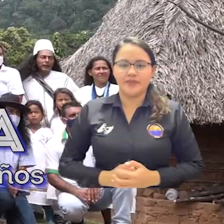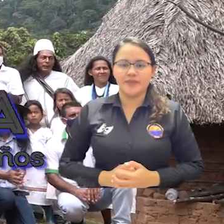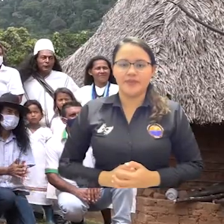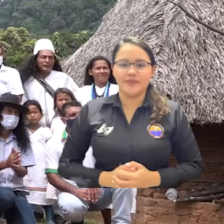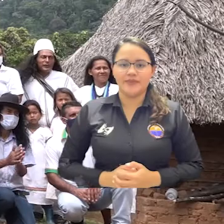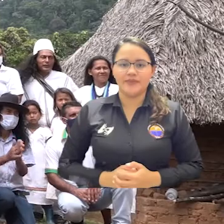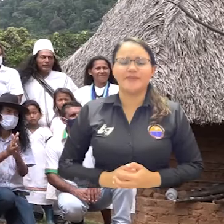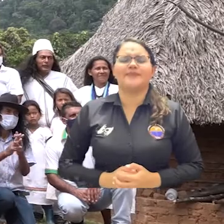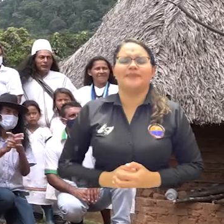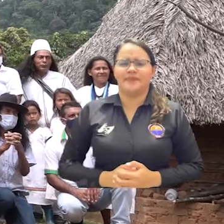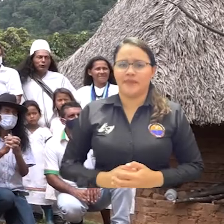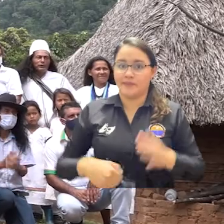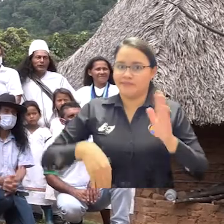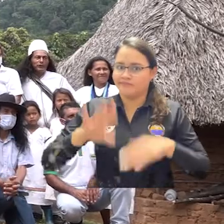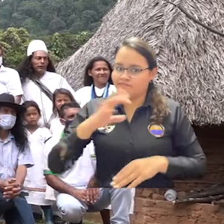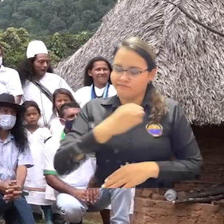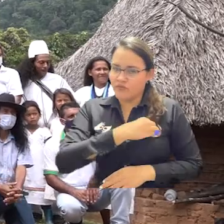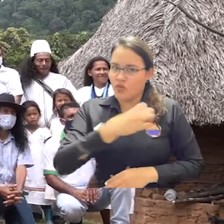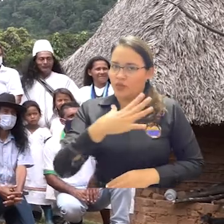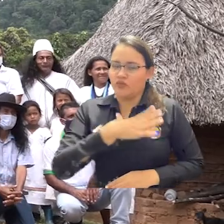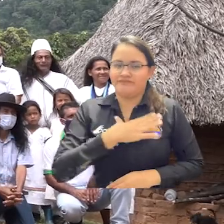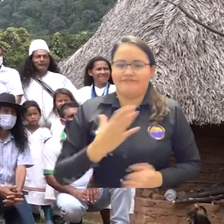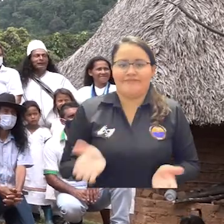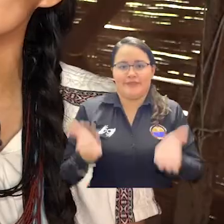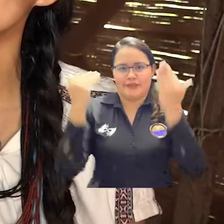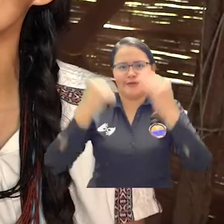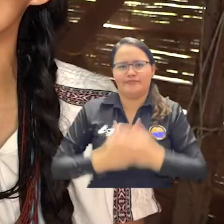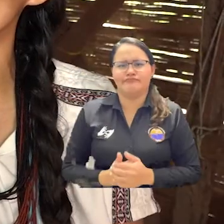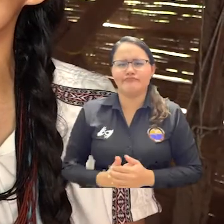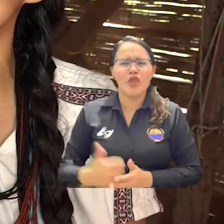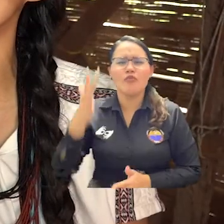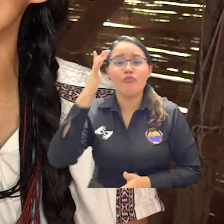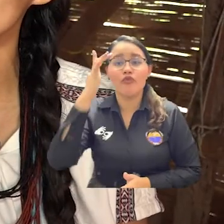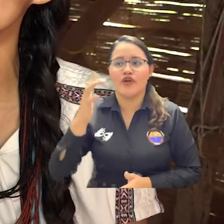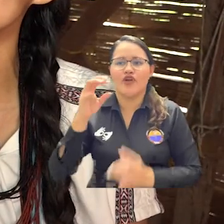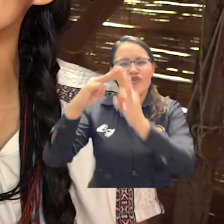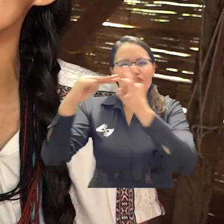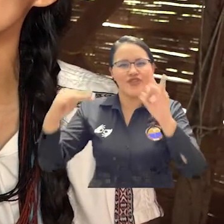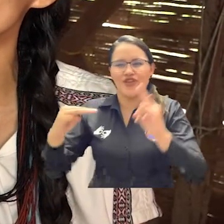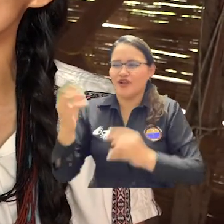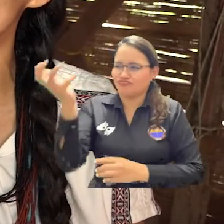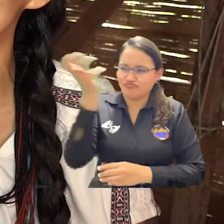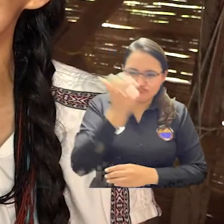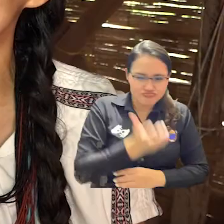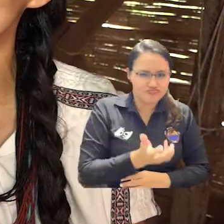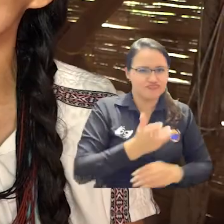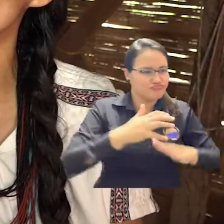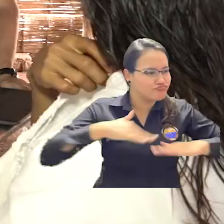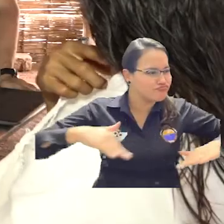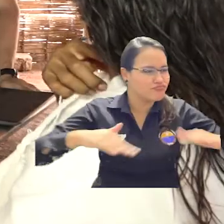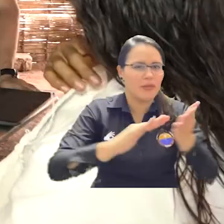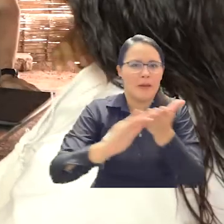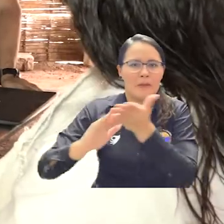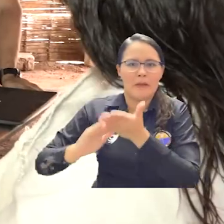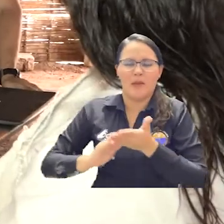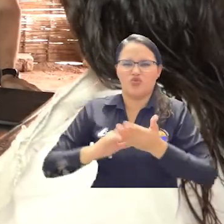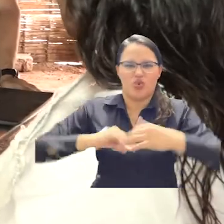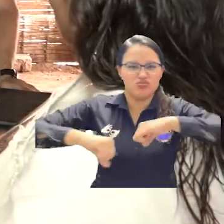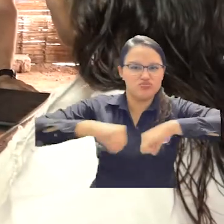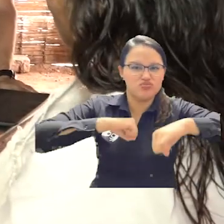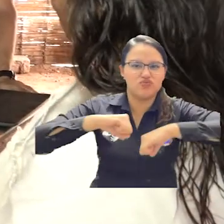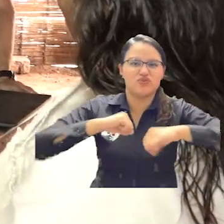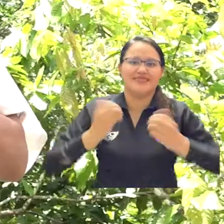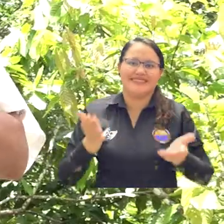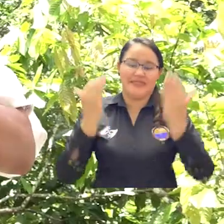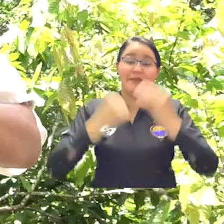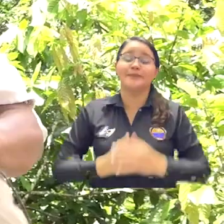Ha sido una oportunidad que la Universidad del Magdalena esté en nuestro territorio y que se esté haciendo este proceso de gestión. El compromiso que tiene la